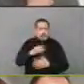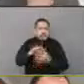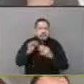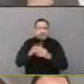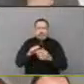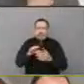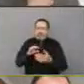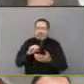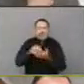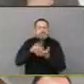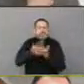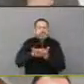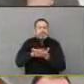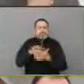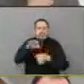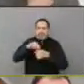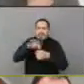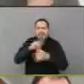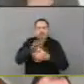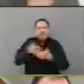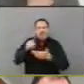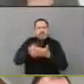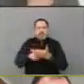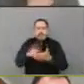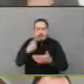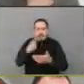emitiría un voto